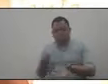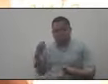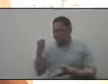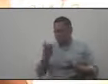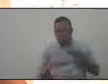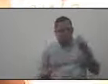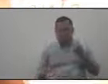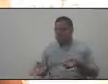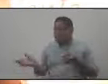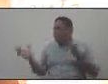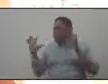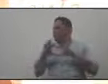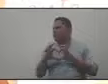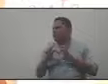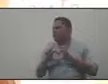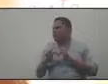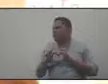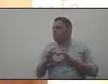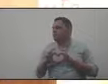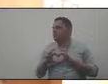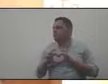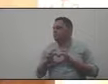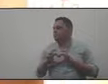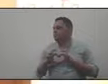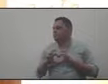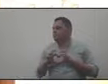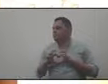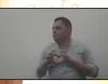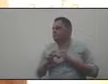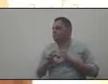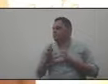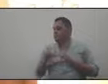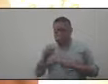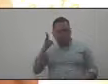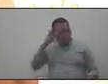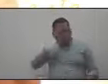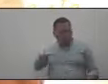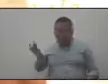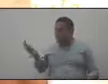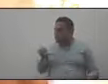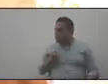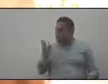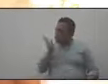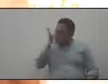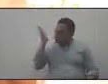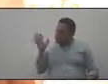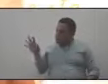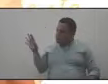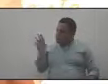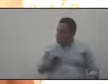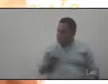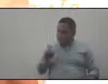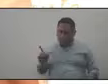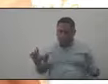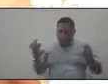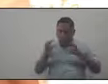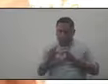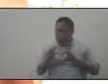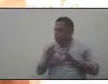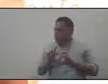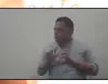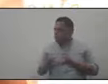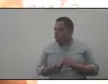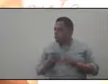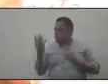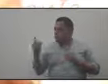dio. O sea que uno cuando es afiliado a Capresoca se puede decir que es como ahijado de Capresoca, porque allá todos son padrinos de uno. Sí, sí, señor. Sí. Usted tiene los